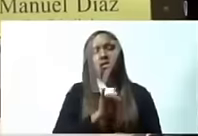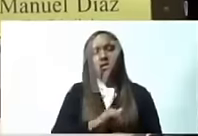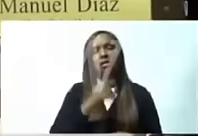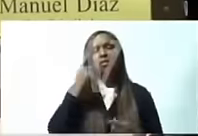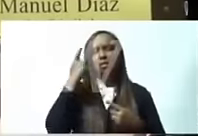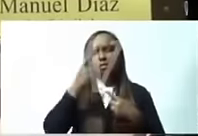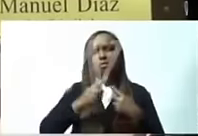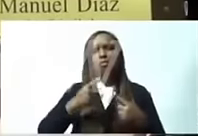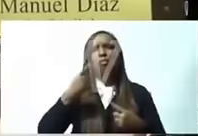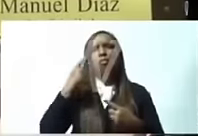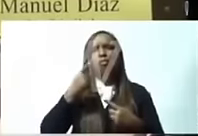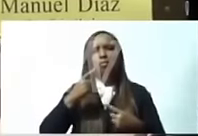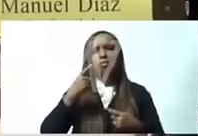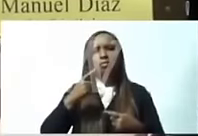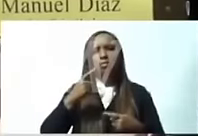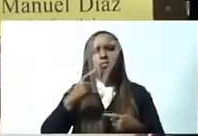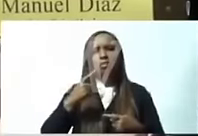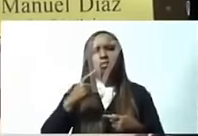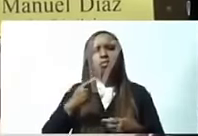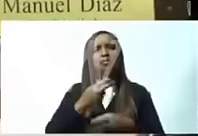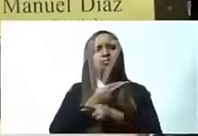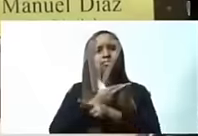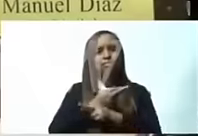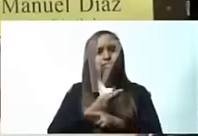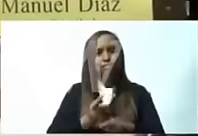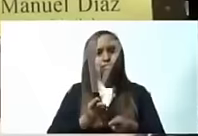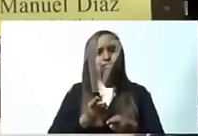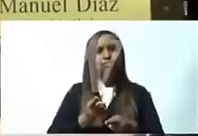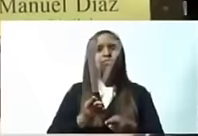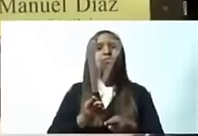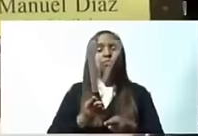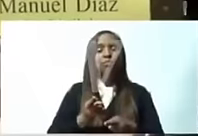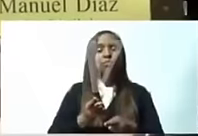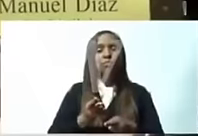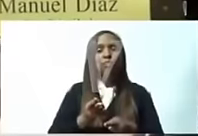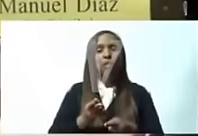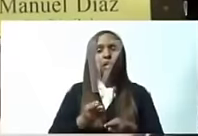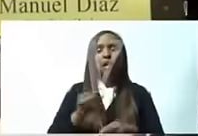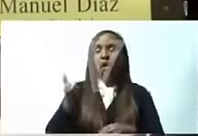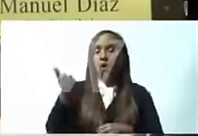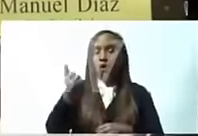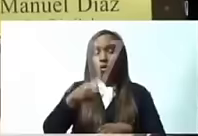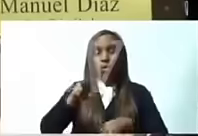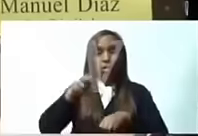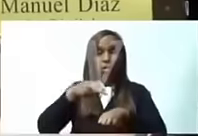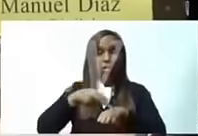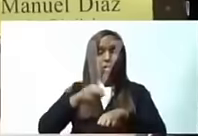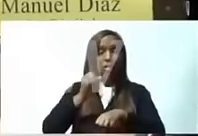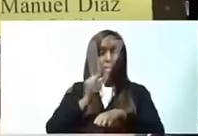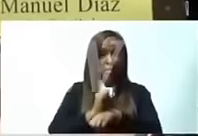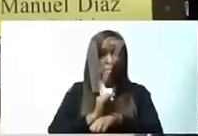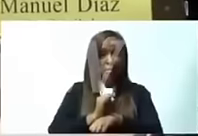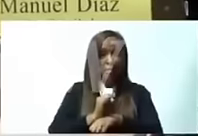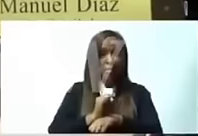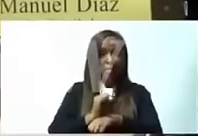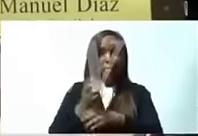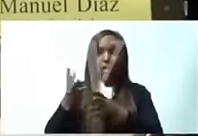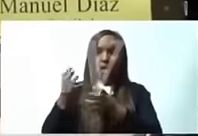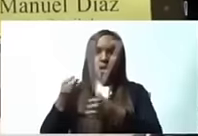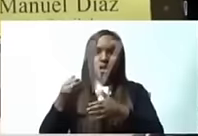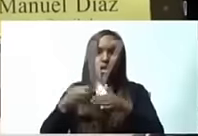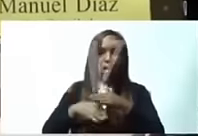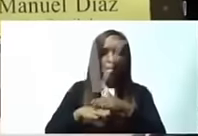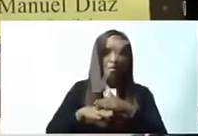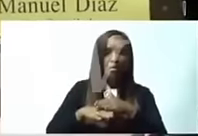estamos contentos con la política que se está llevando a cabo de la frontera es dominicana y la frontera del lado